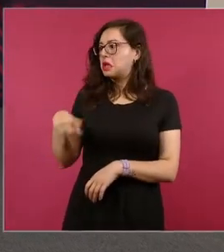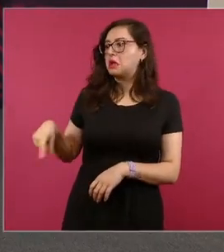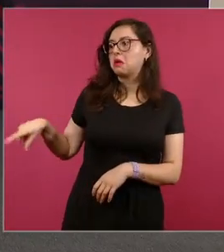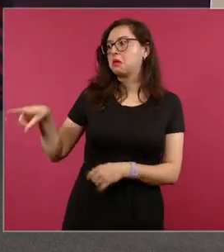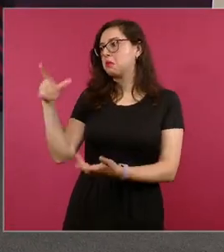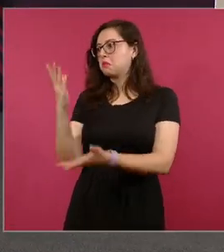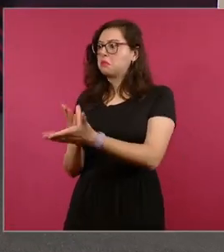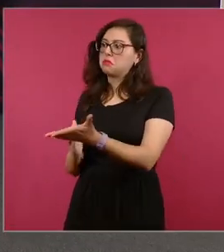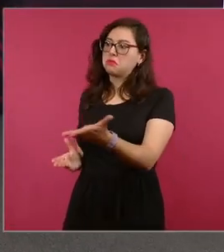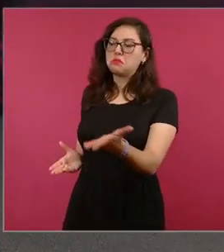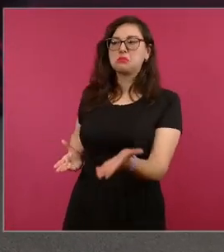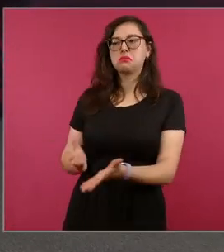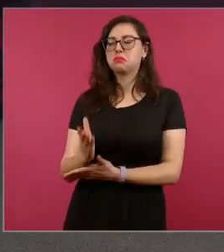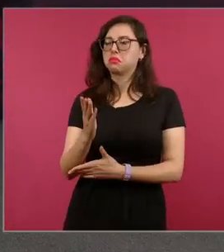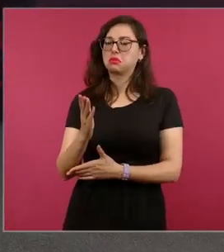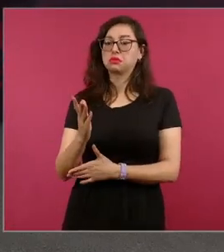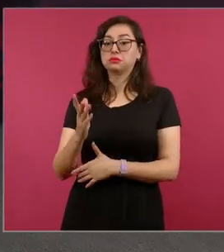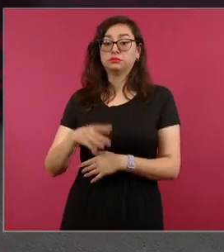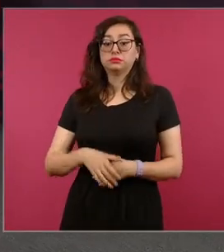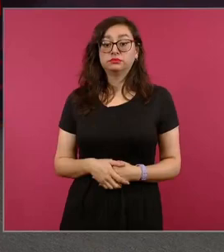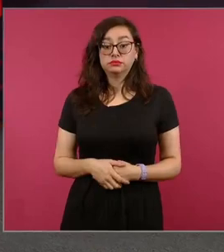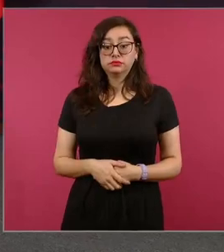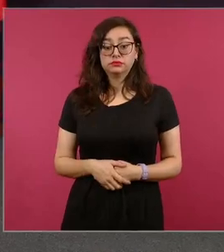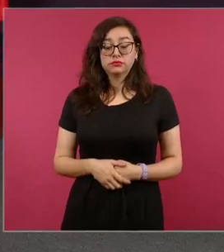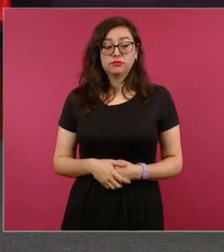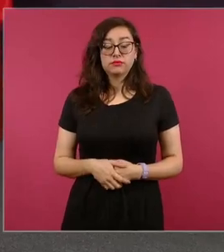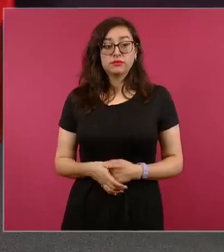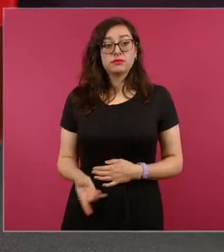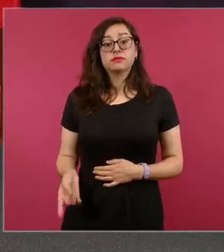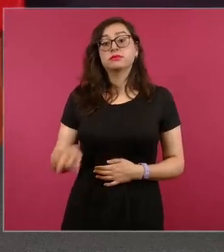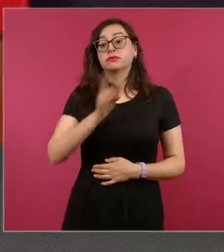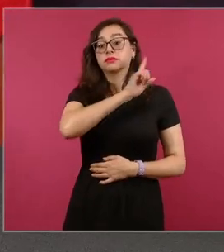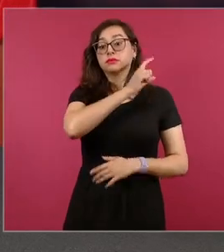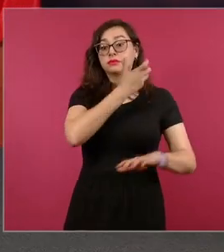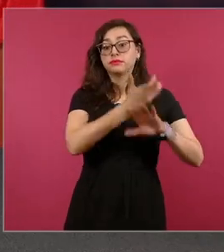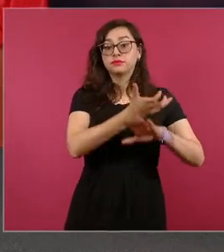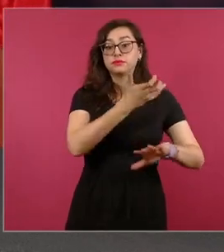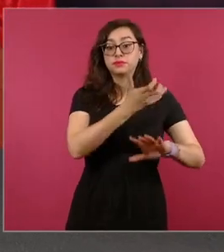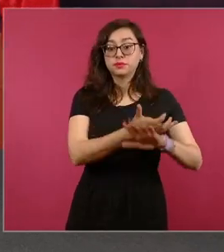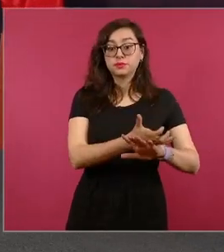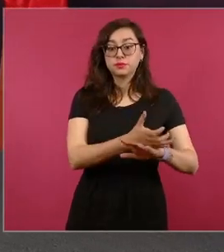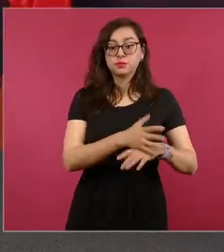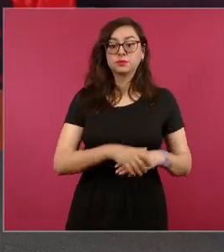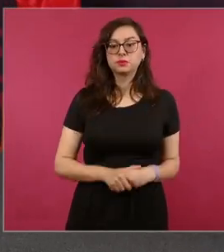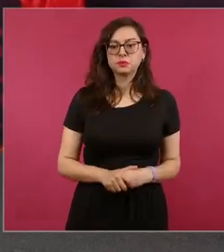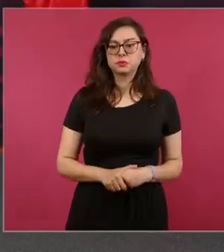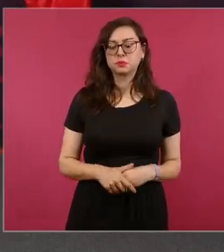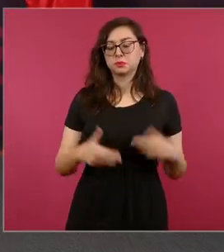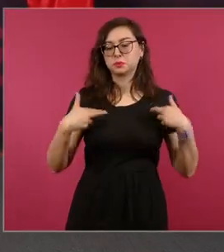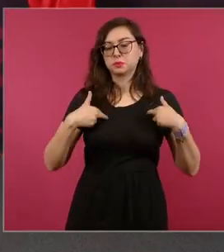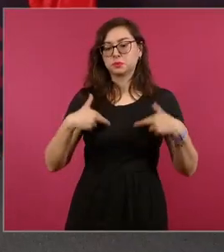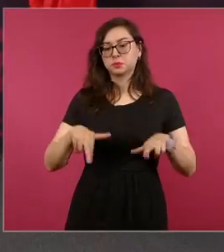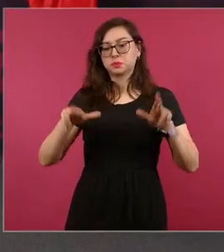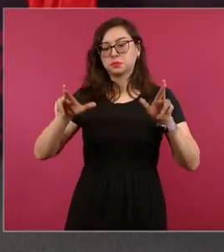Primero se pronuncia el Departamento de Estado con un comunicado ambiguo,